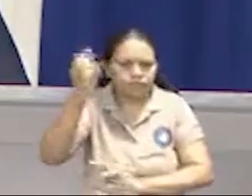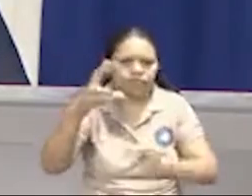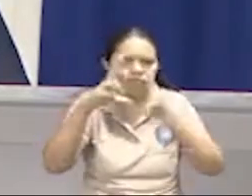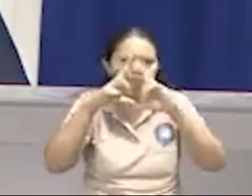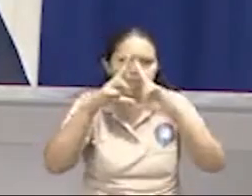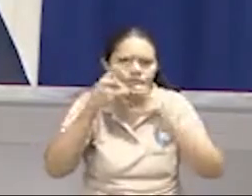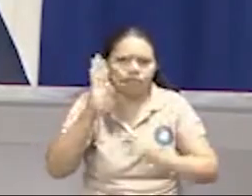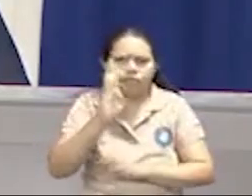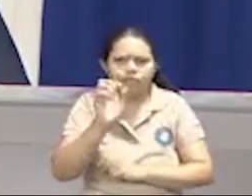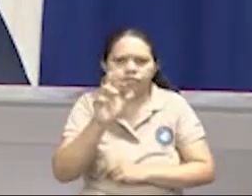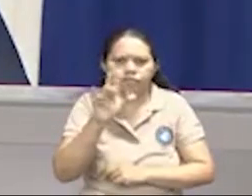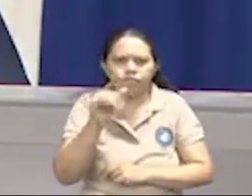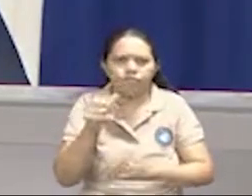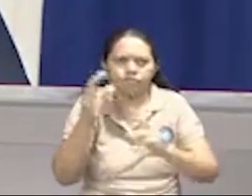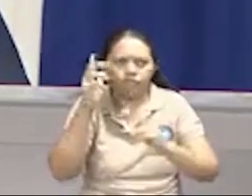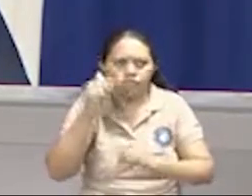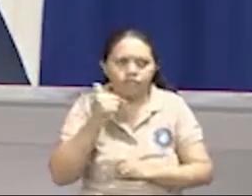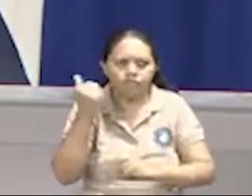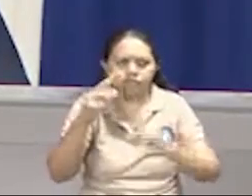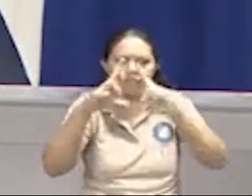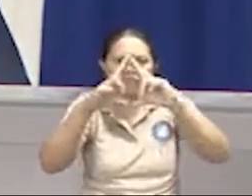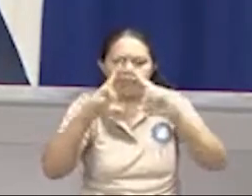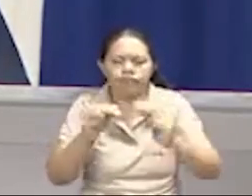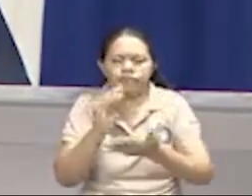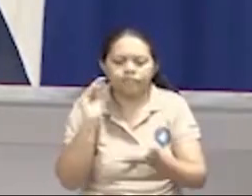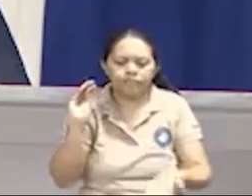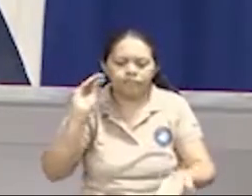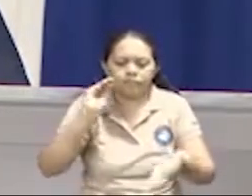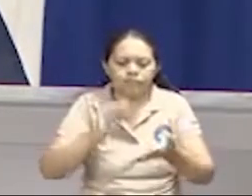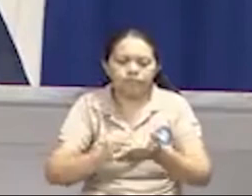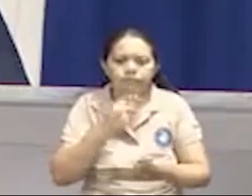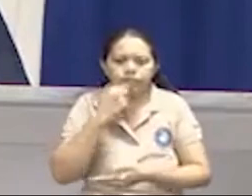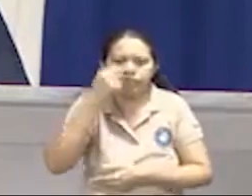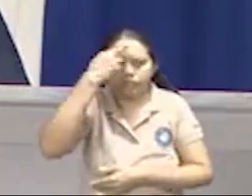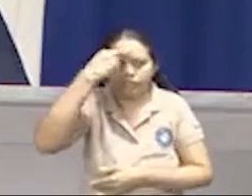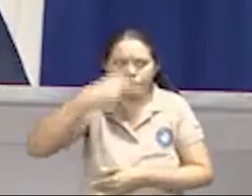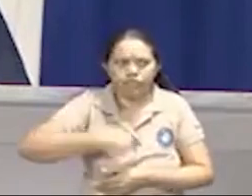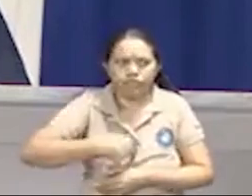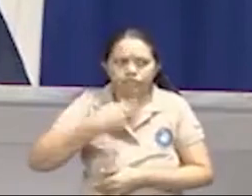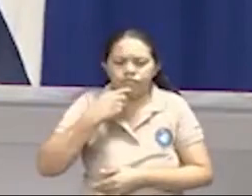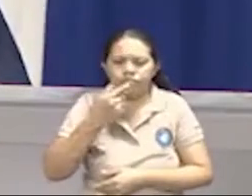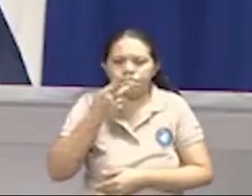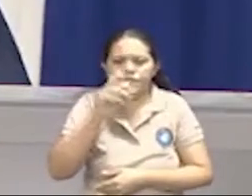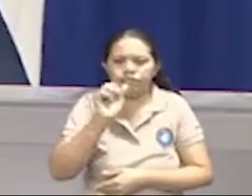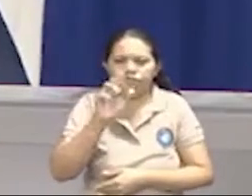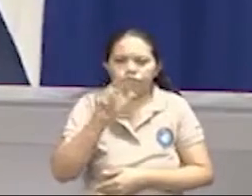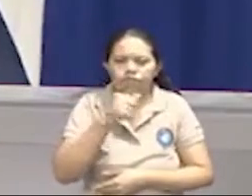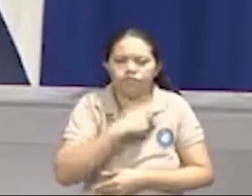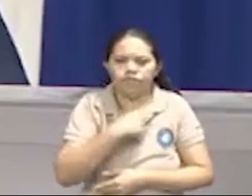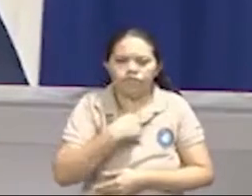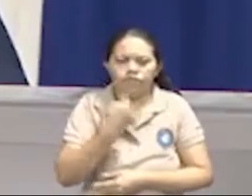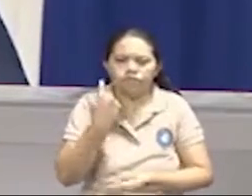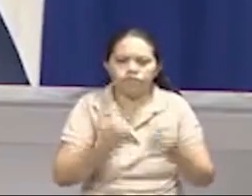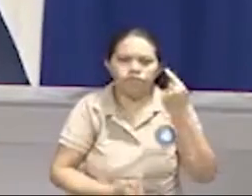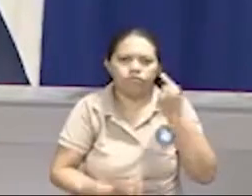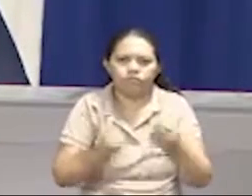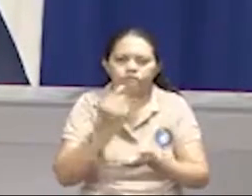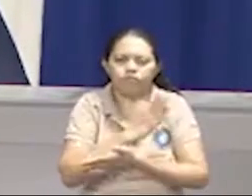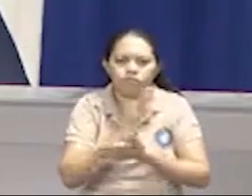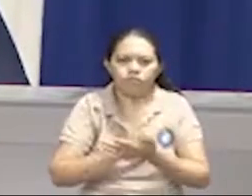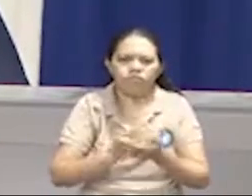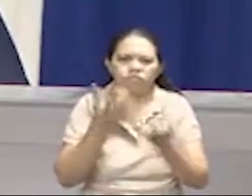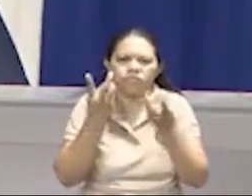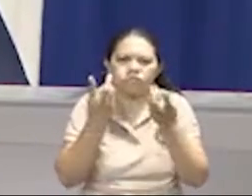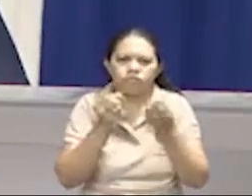la República de Belarus y la República de Nicaragua, representado por el Ministerio de Hacienda y Crédito Público. Este convenio contiene